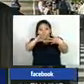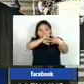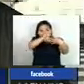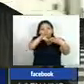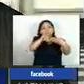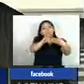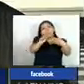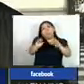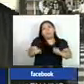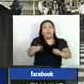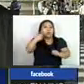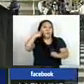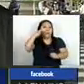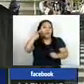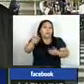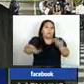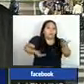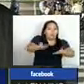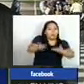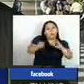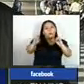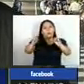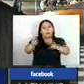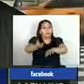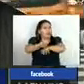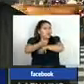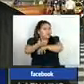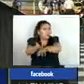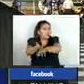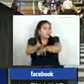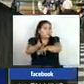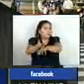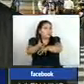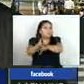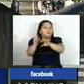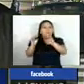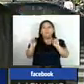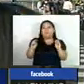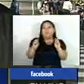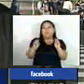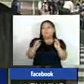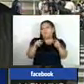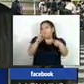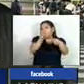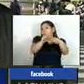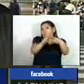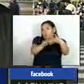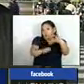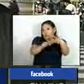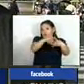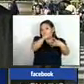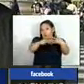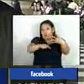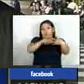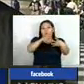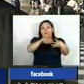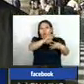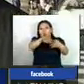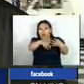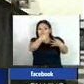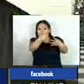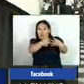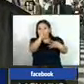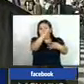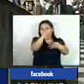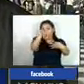tal vez podría ser el comercio, el transporte o algunos otros beneficios que le puedan generar un bienestar a